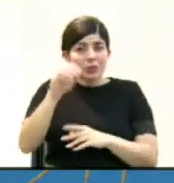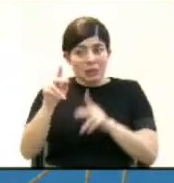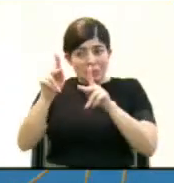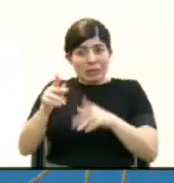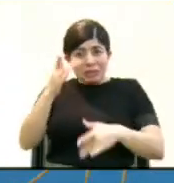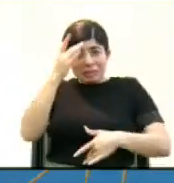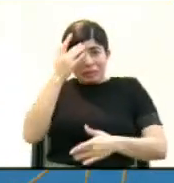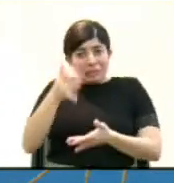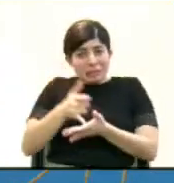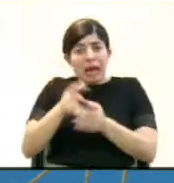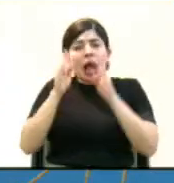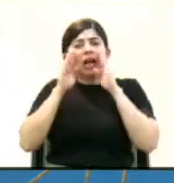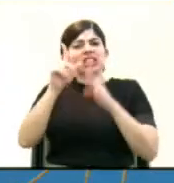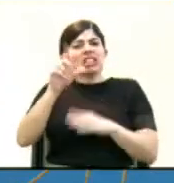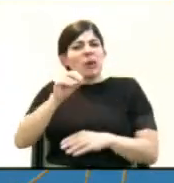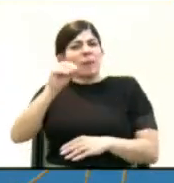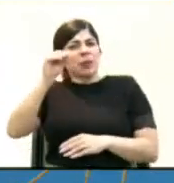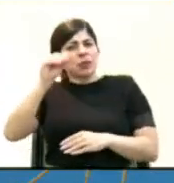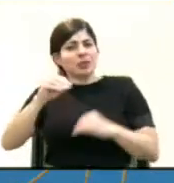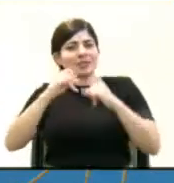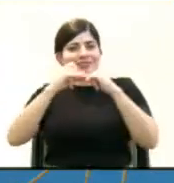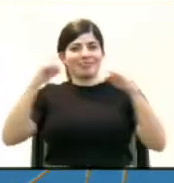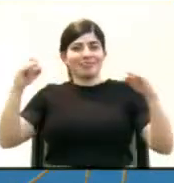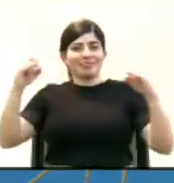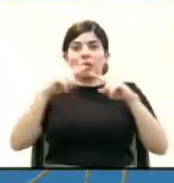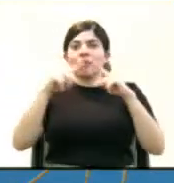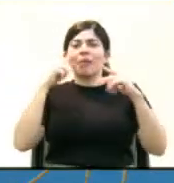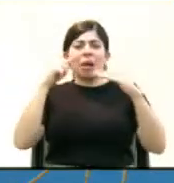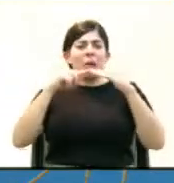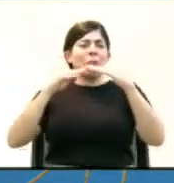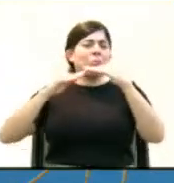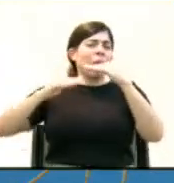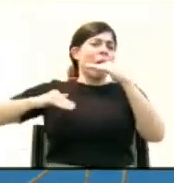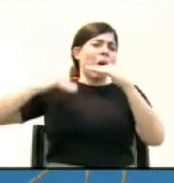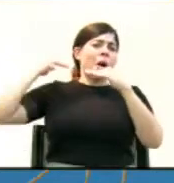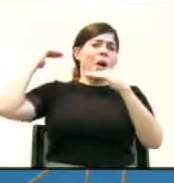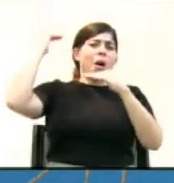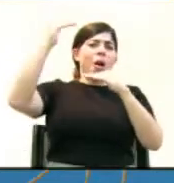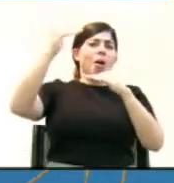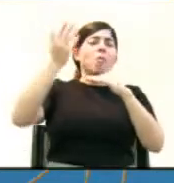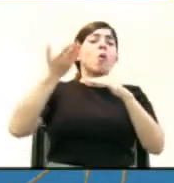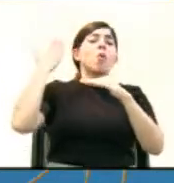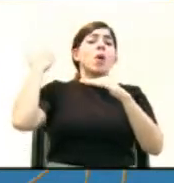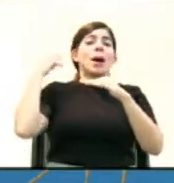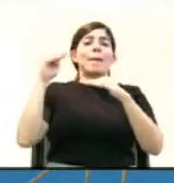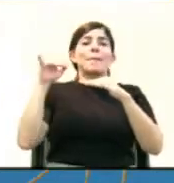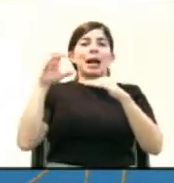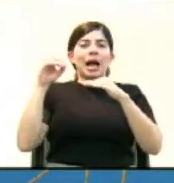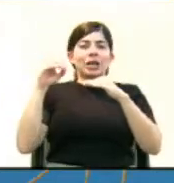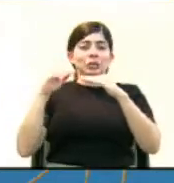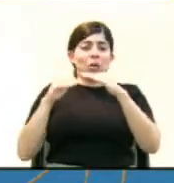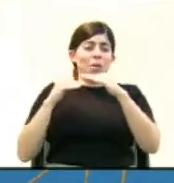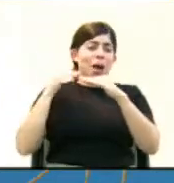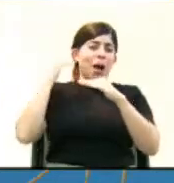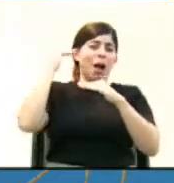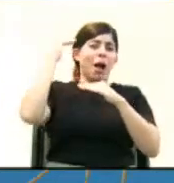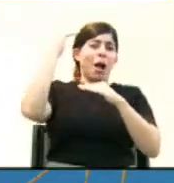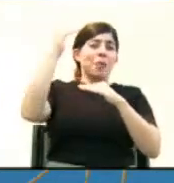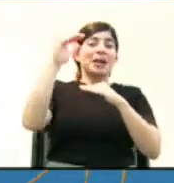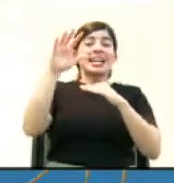complejos. Como podemos ver, ese umbral se sobrepasó en mayo. Llegamos a ese pico